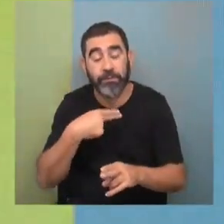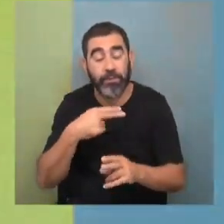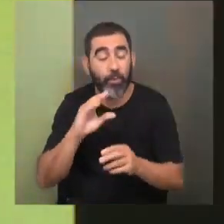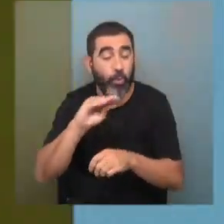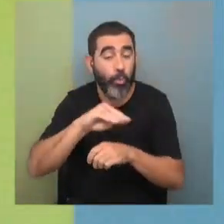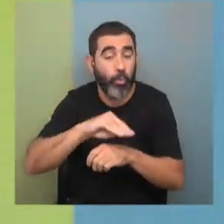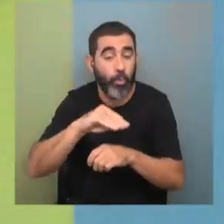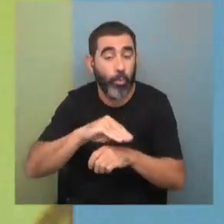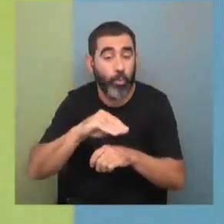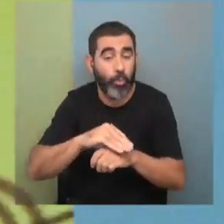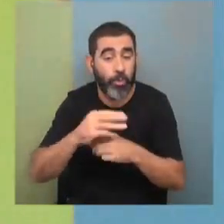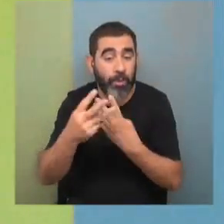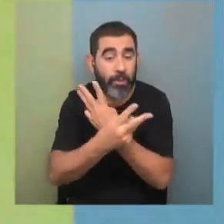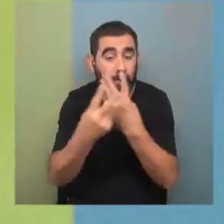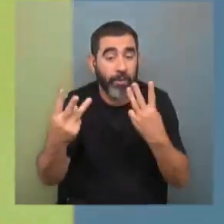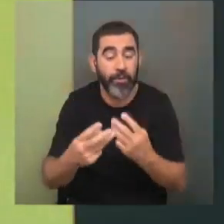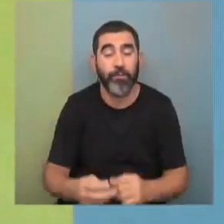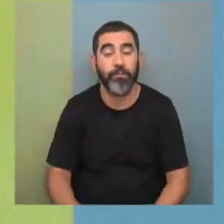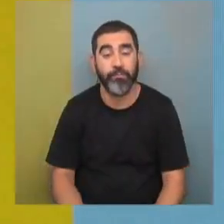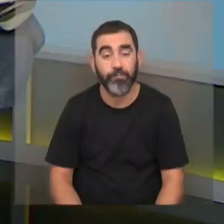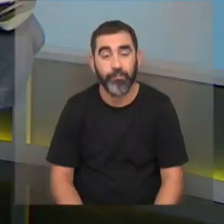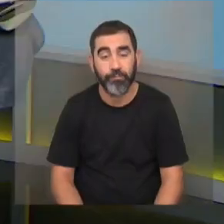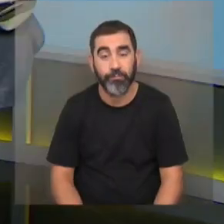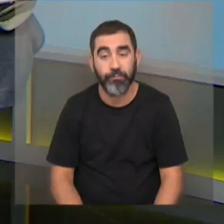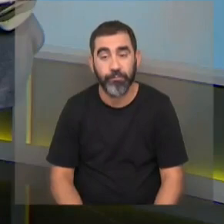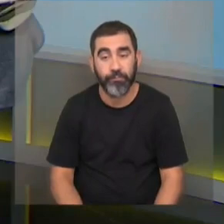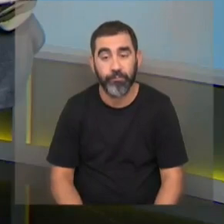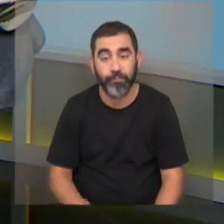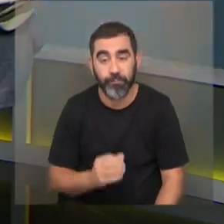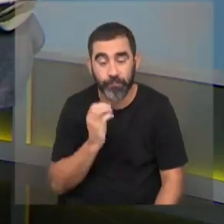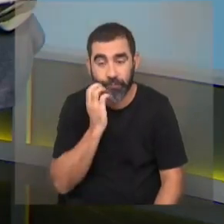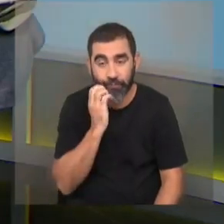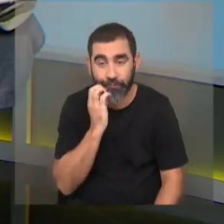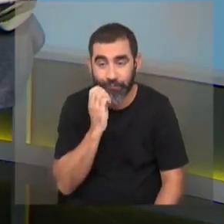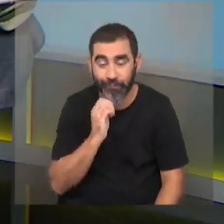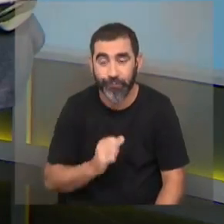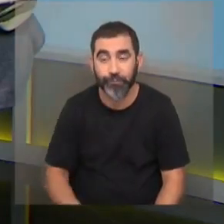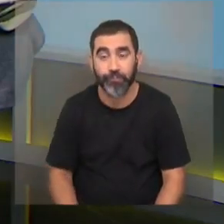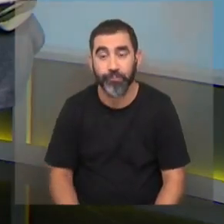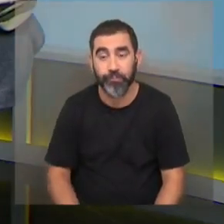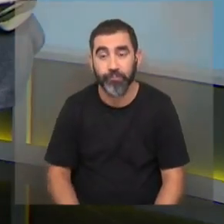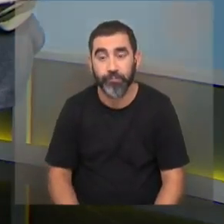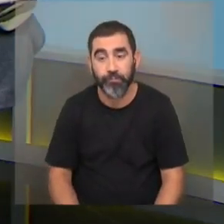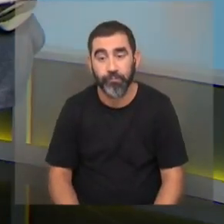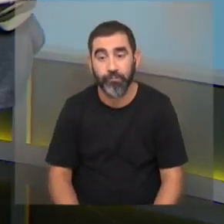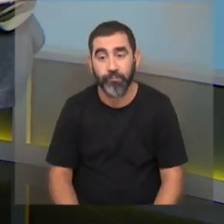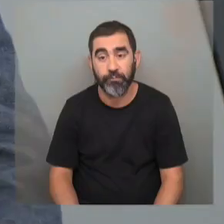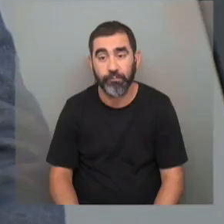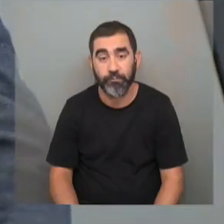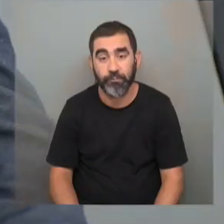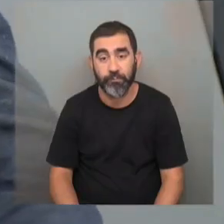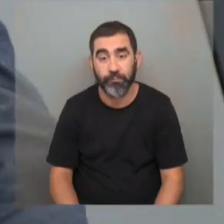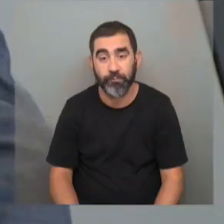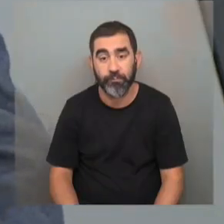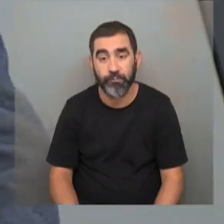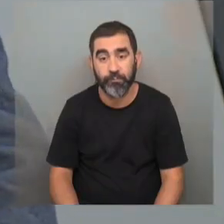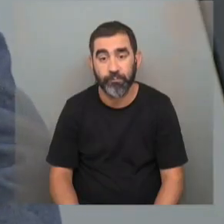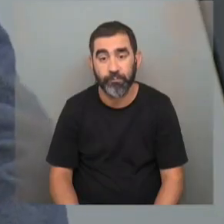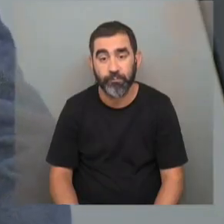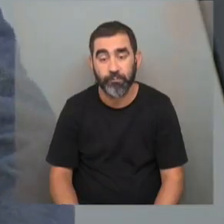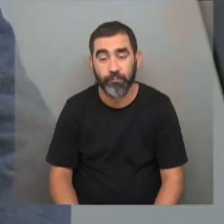cultura masiva, lo cual está bueno como excusa, ¿no? Absolutamente, sí. Y llega mucho